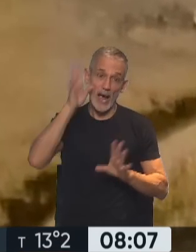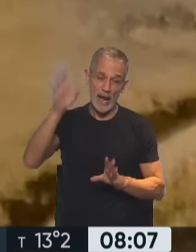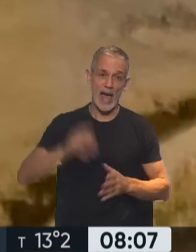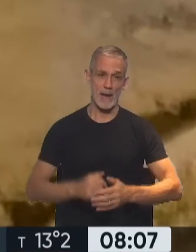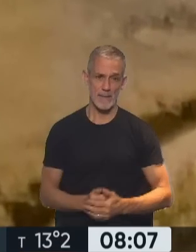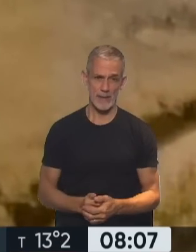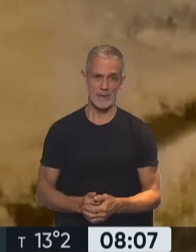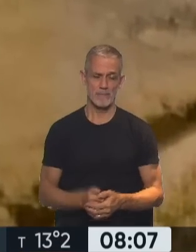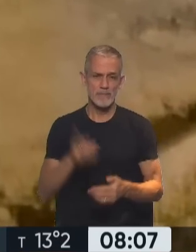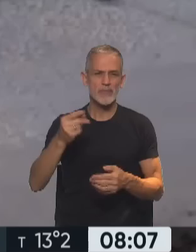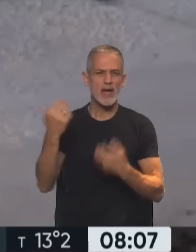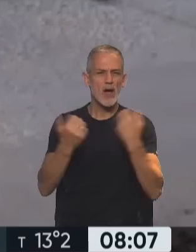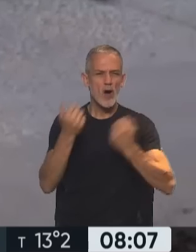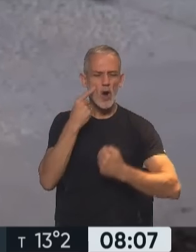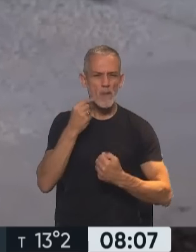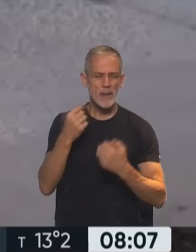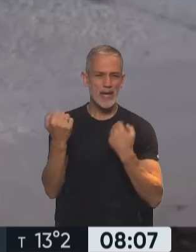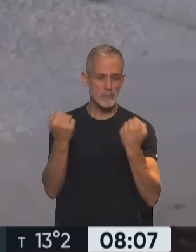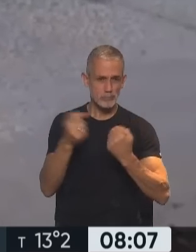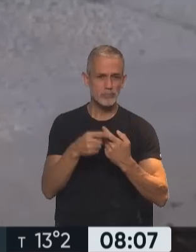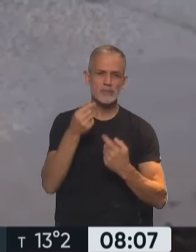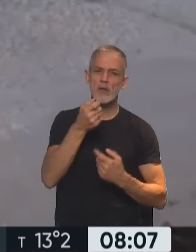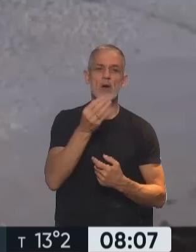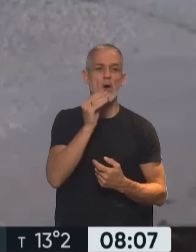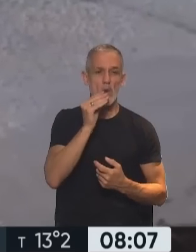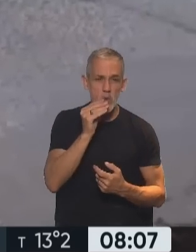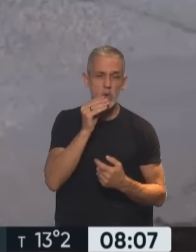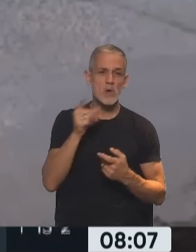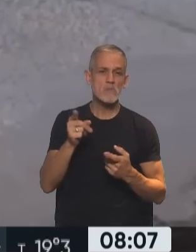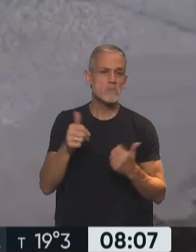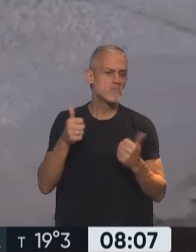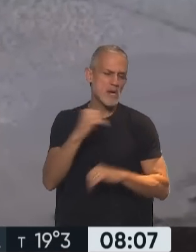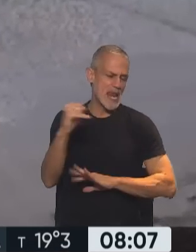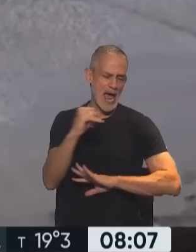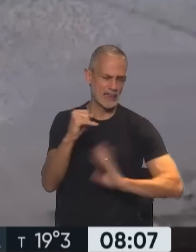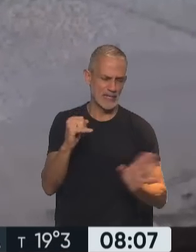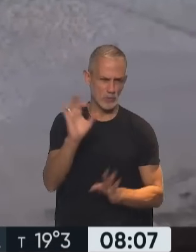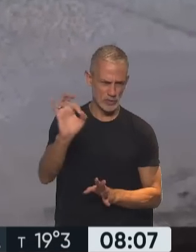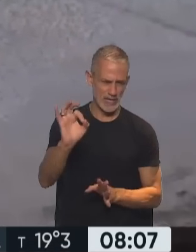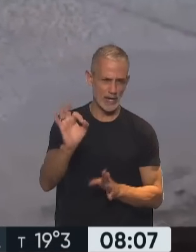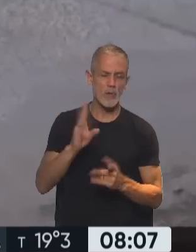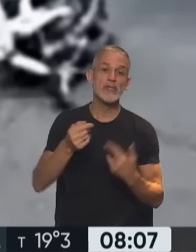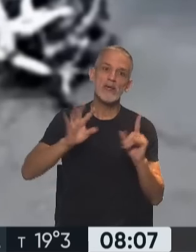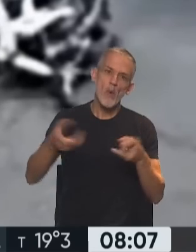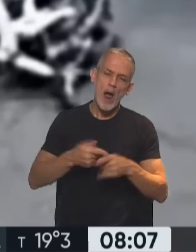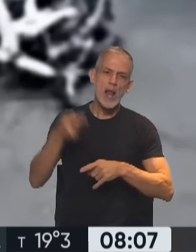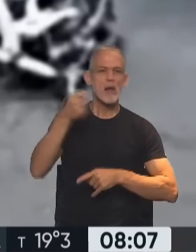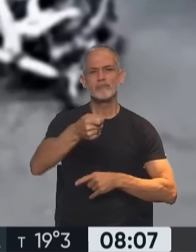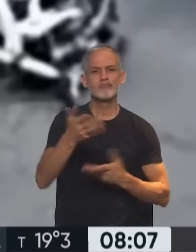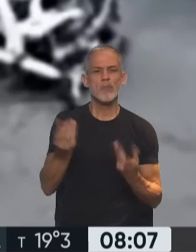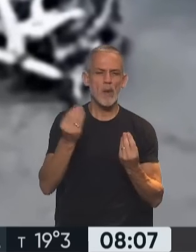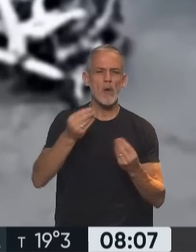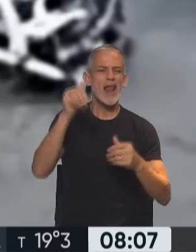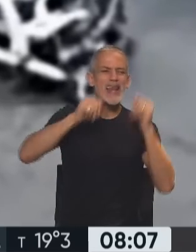al conductor del automóvil se le practicó el test de alcoholemia dio negativo quedó imputado sin embargo por el delito de